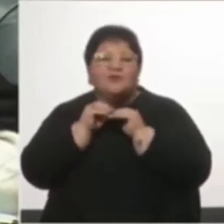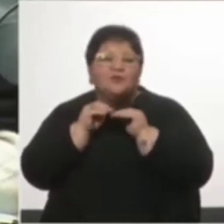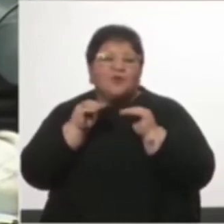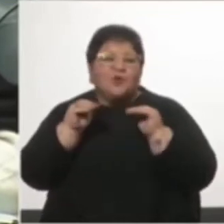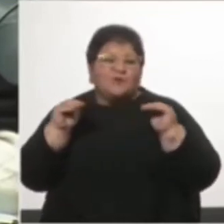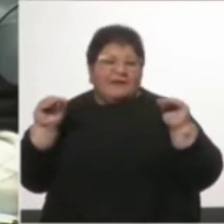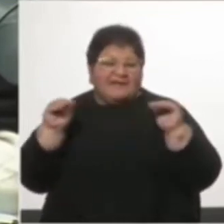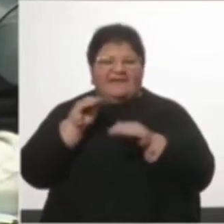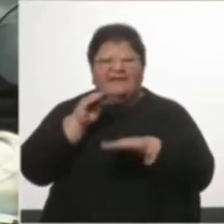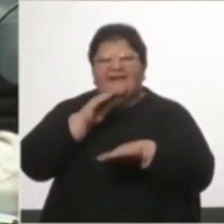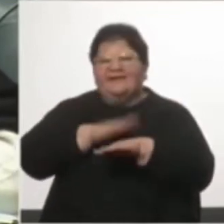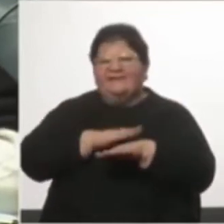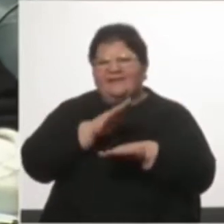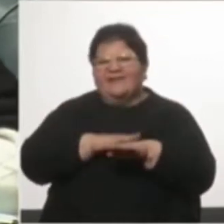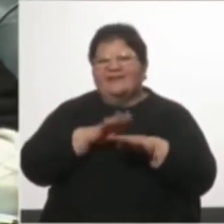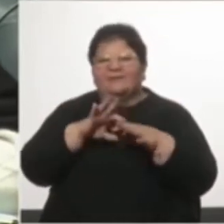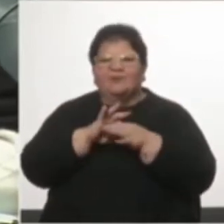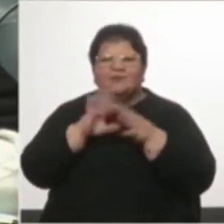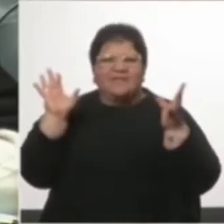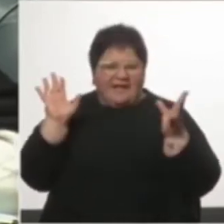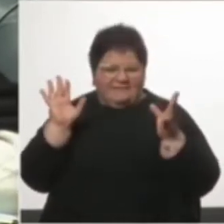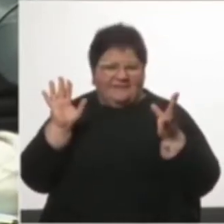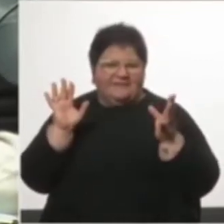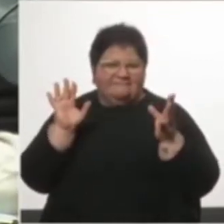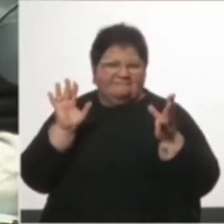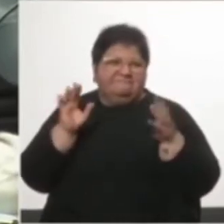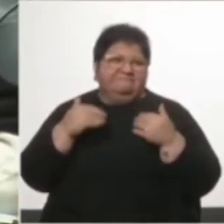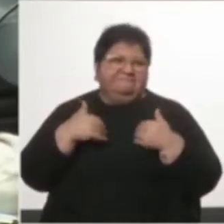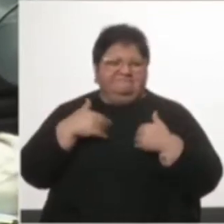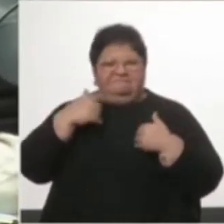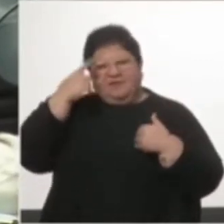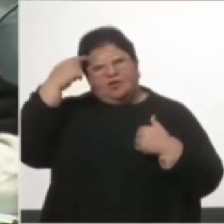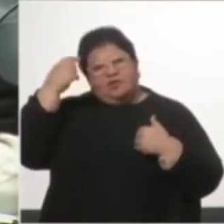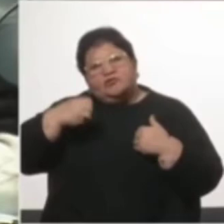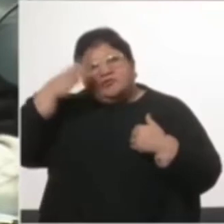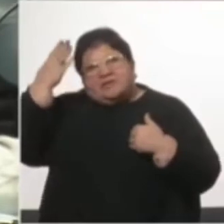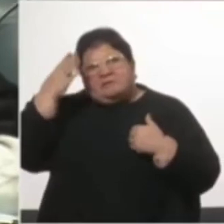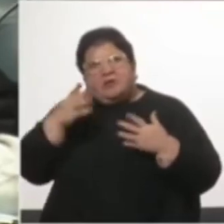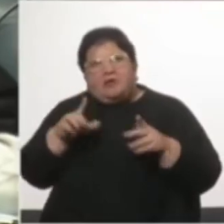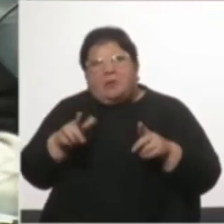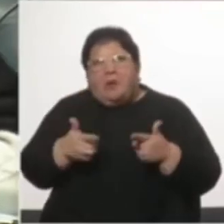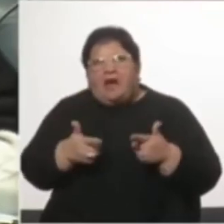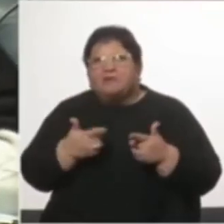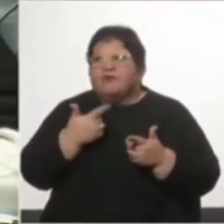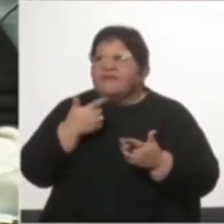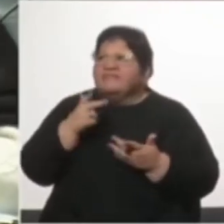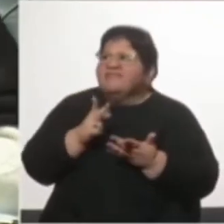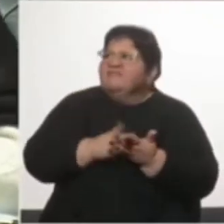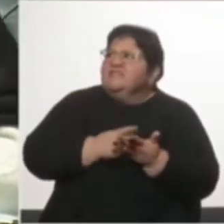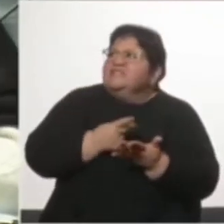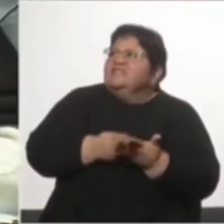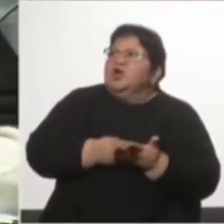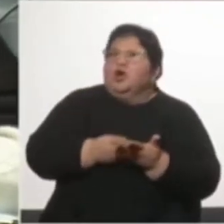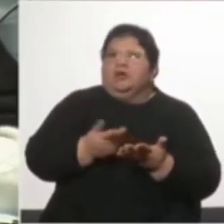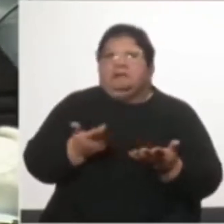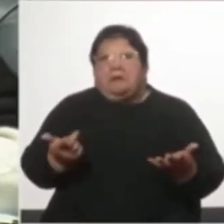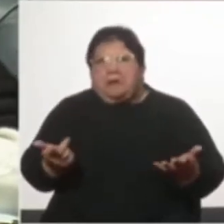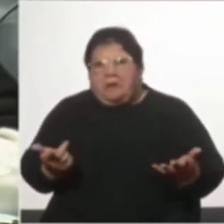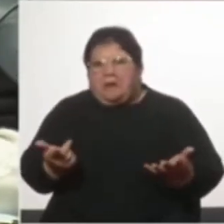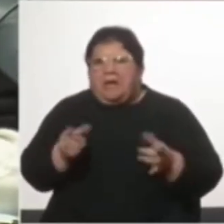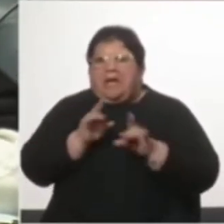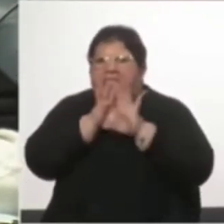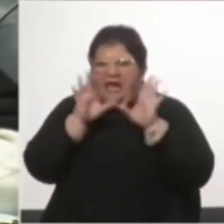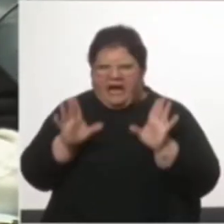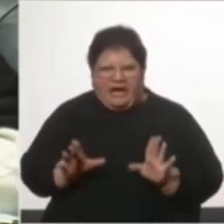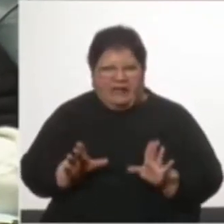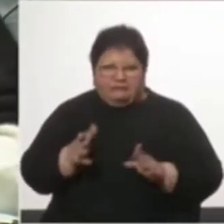libertad responsable, desde mi punto de vista conceptos indefinidos, elaborados a partir de una adjetivación que yo